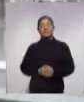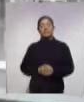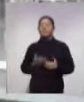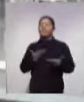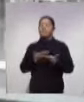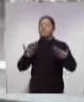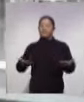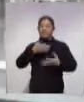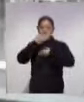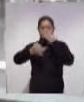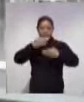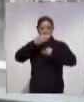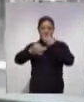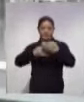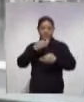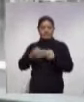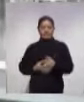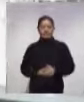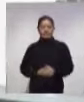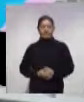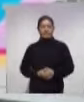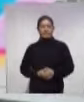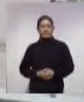estas son las noticias.